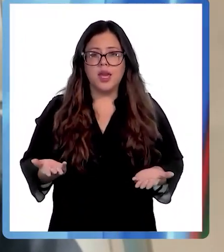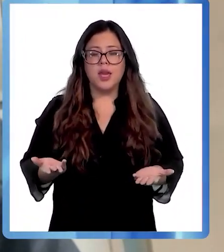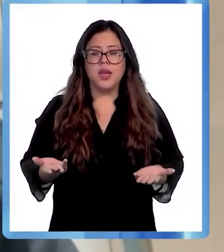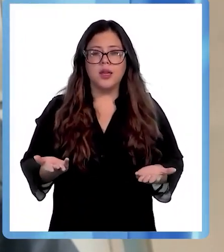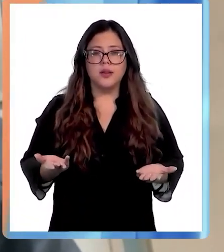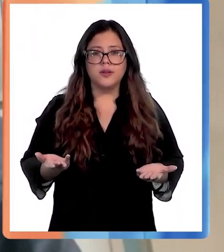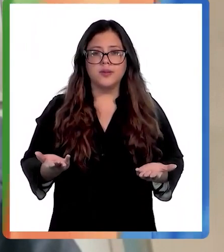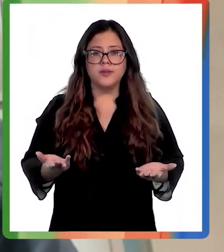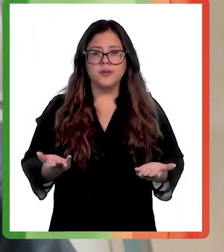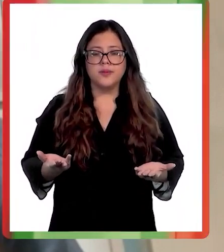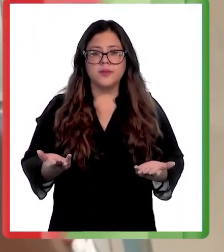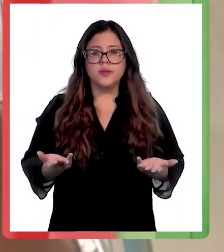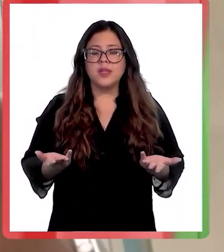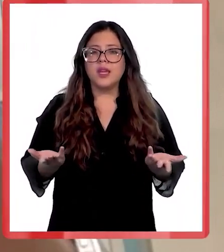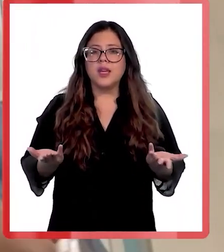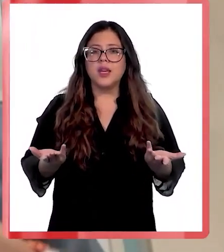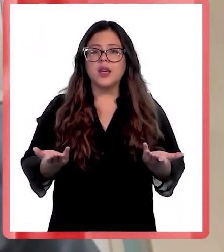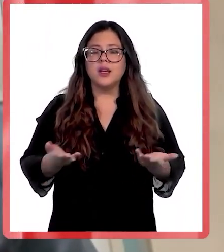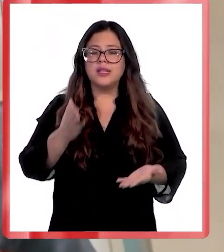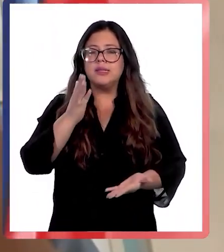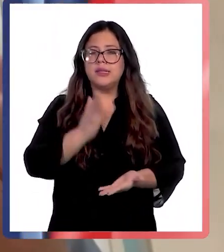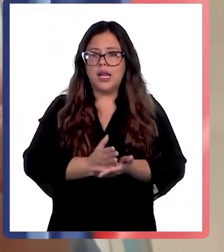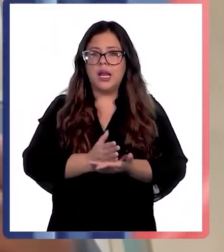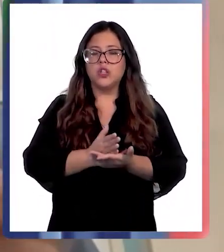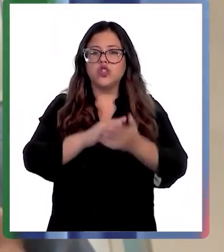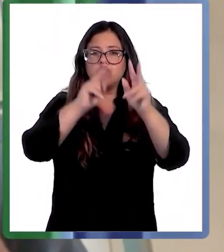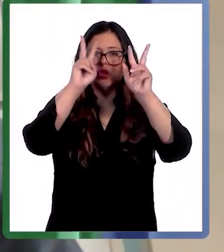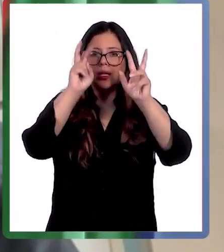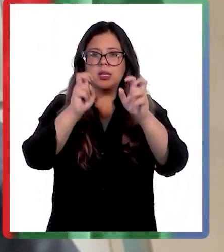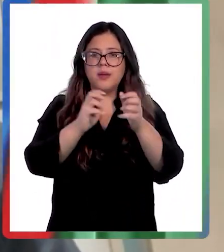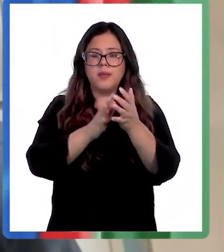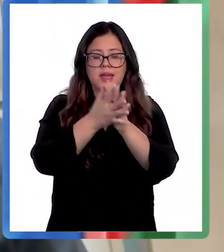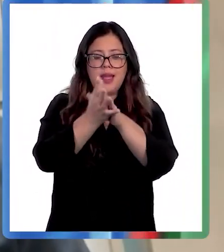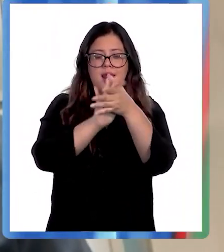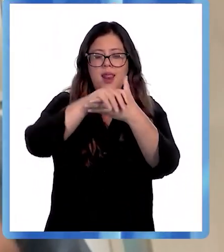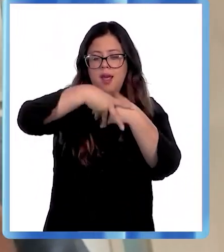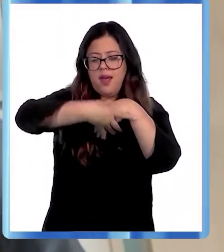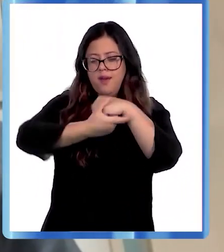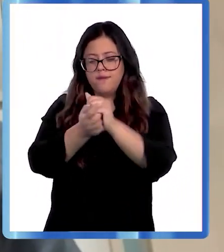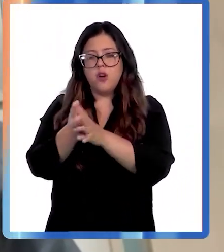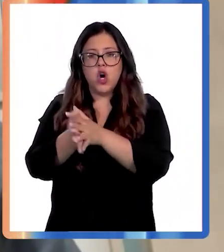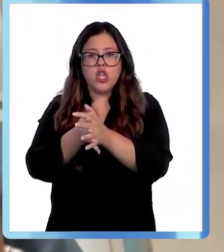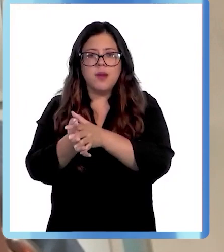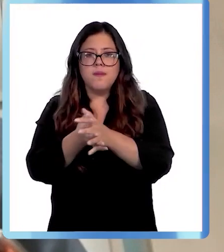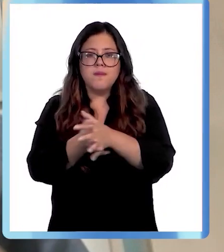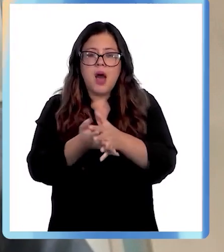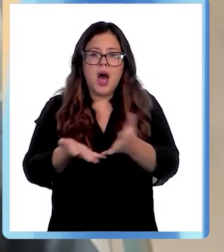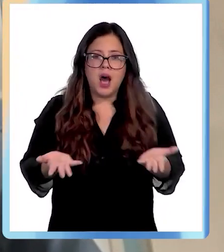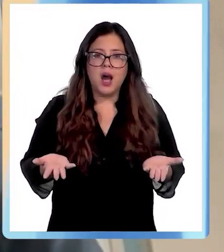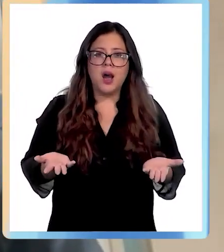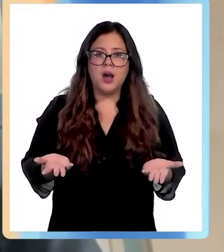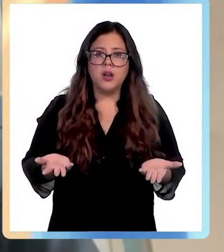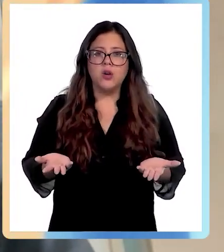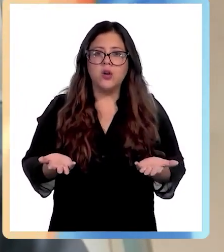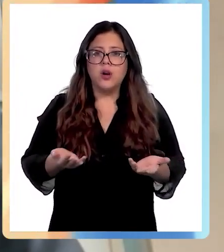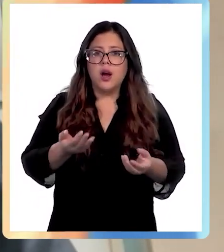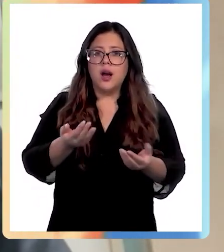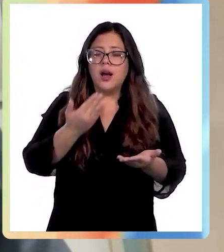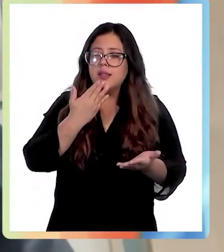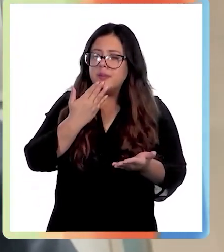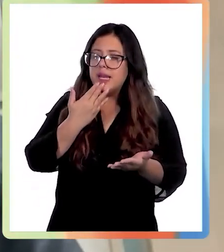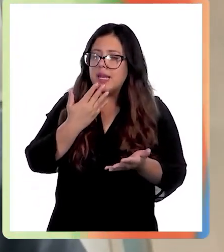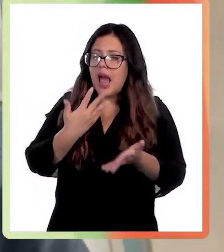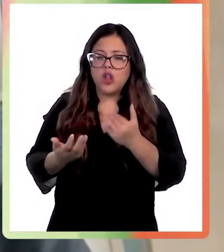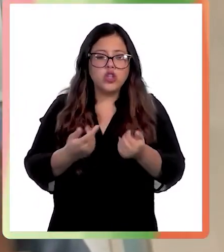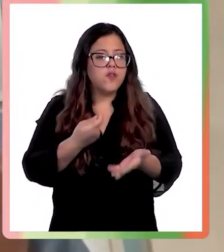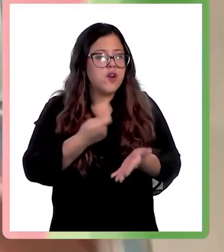más, ser mucho más estricto en cuanto al lavado de manos, de todas maneras, dónde vamos a ingerir alimentos,